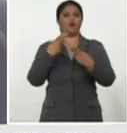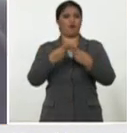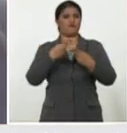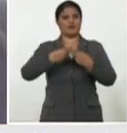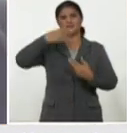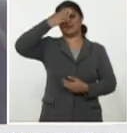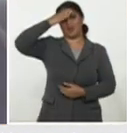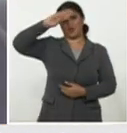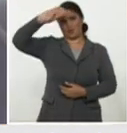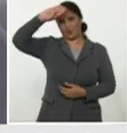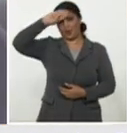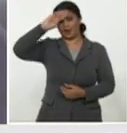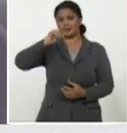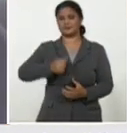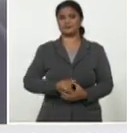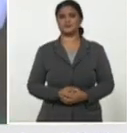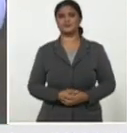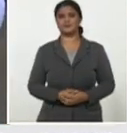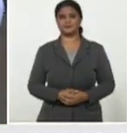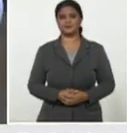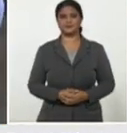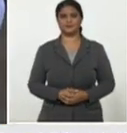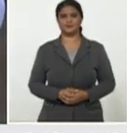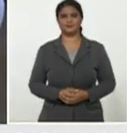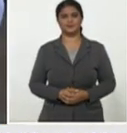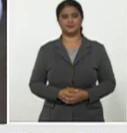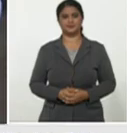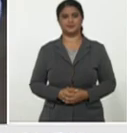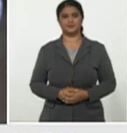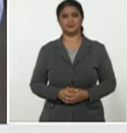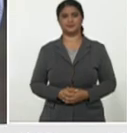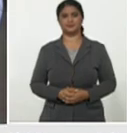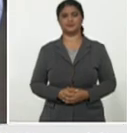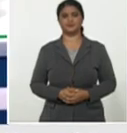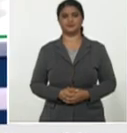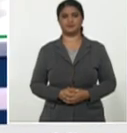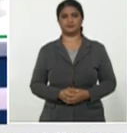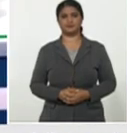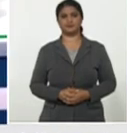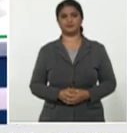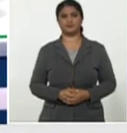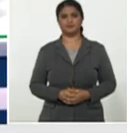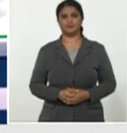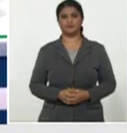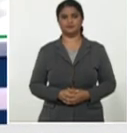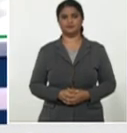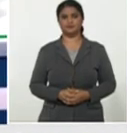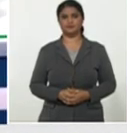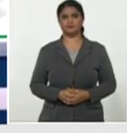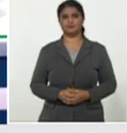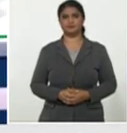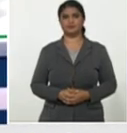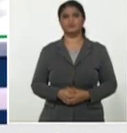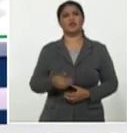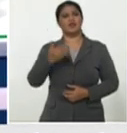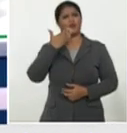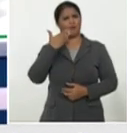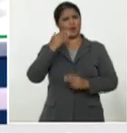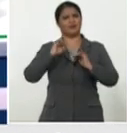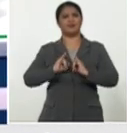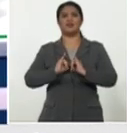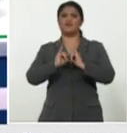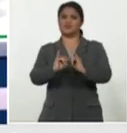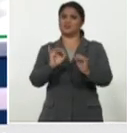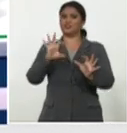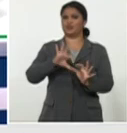Guantánamo, Adrián Legrá y Miguel Reyes, Sistema Informativo de la Televisión Cubana. Alentadoras noticias para grupos